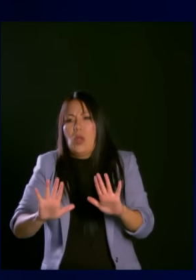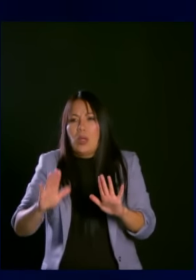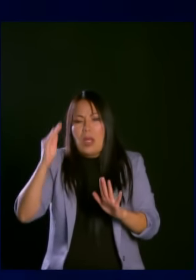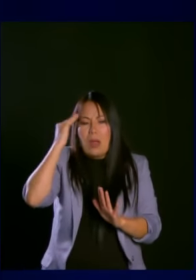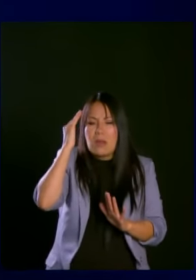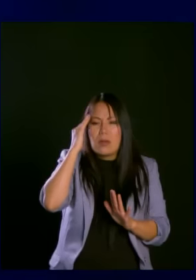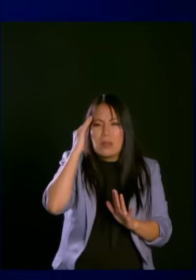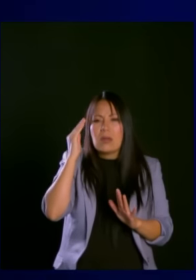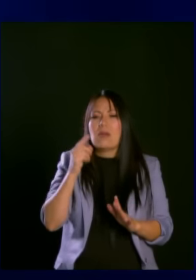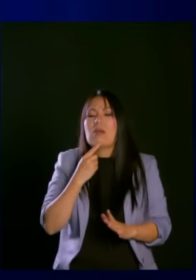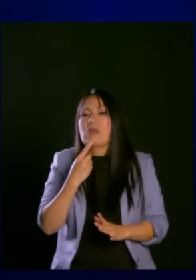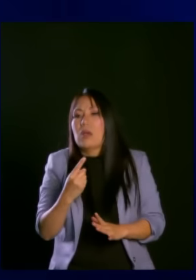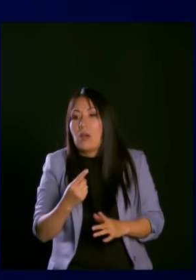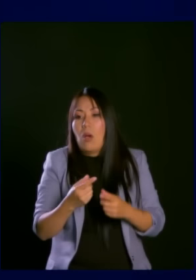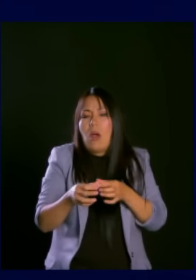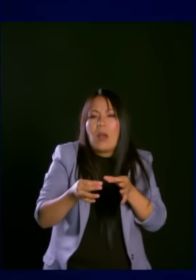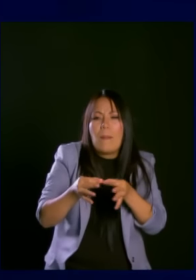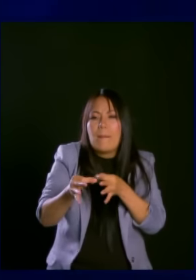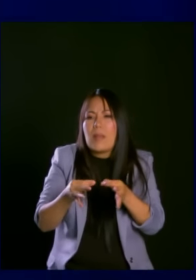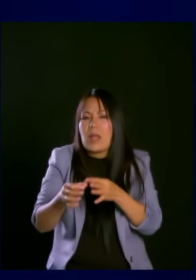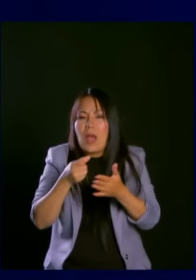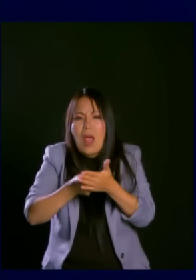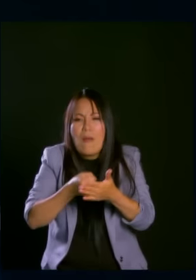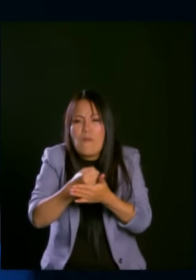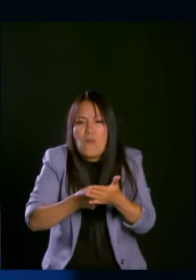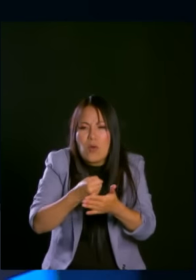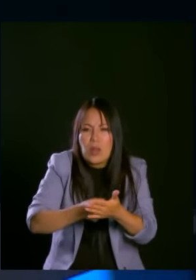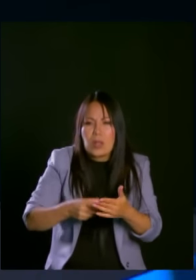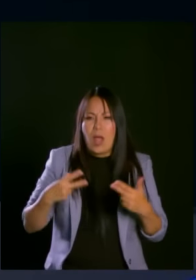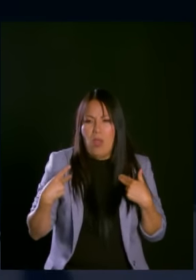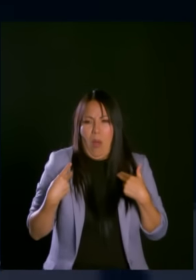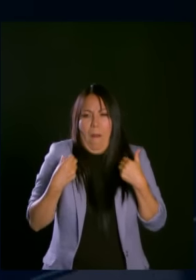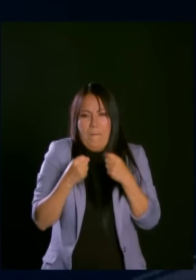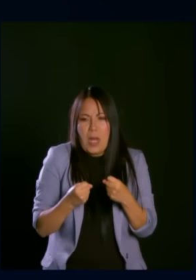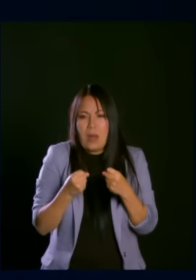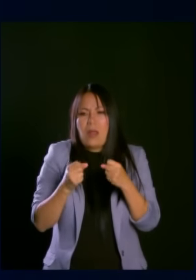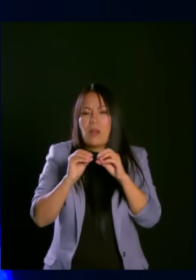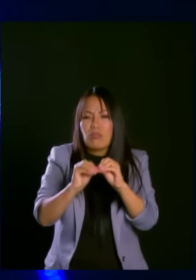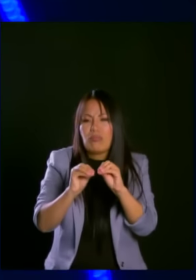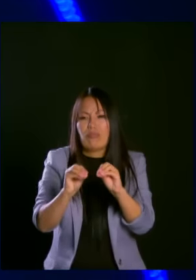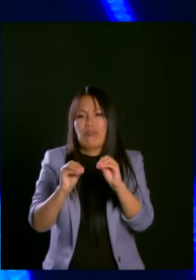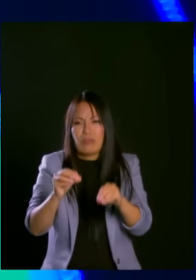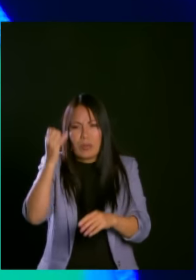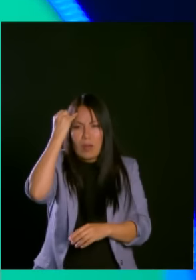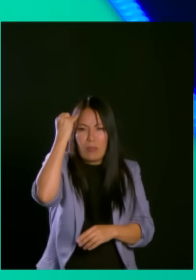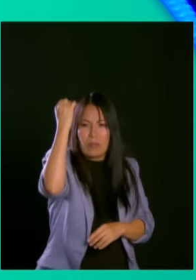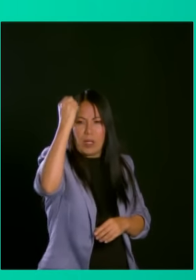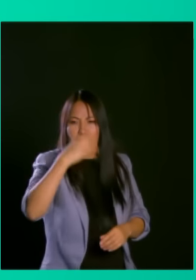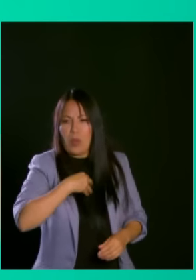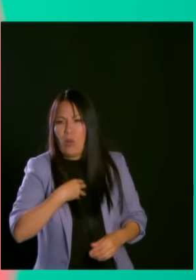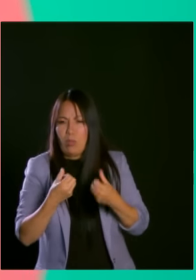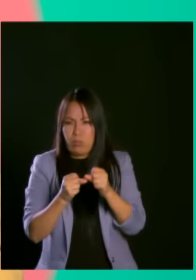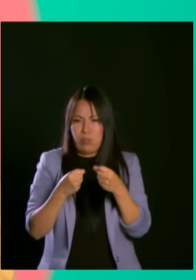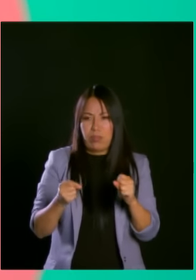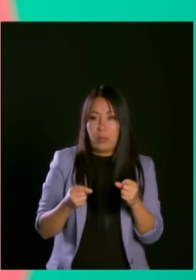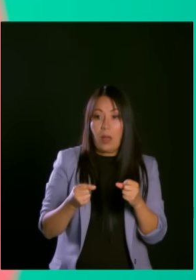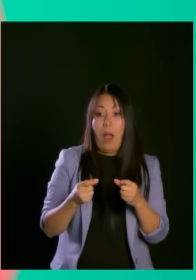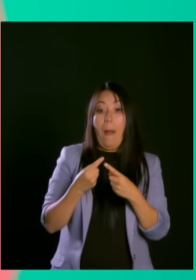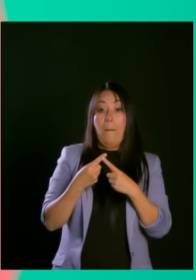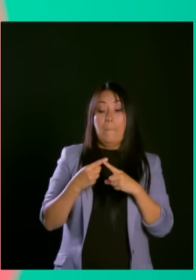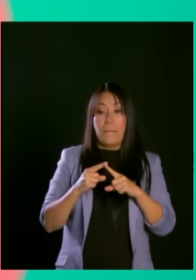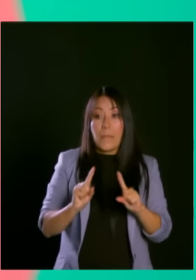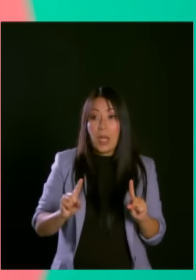Yo te puedo hablar de que seas esforzado y seas valiente. Te puedo meter a un curso de emprendimiento. Todo lo que querrás. Pero